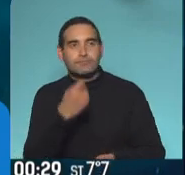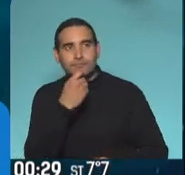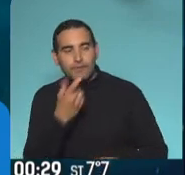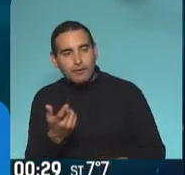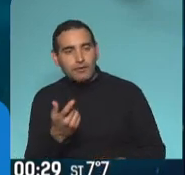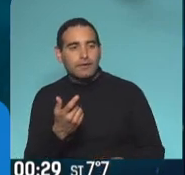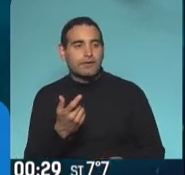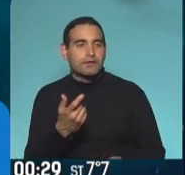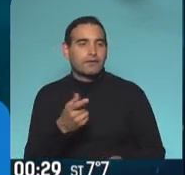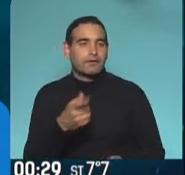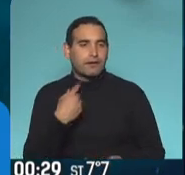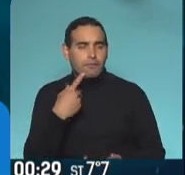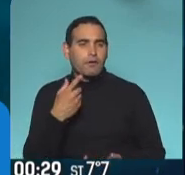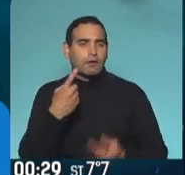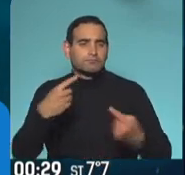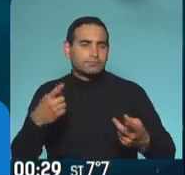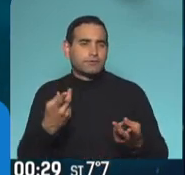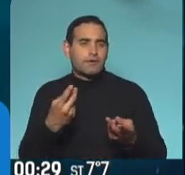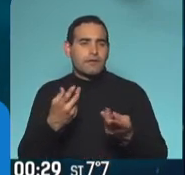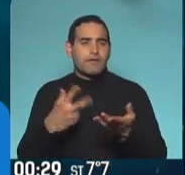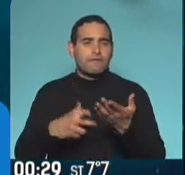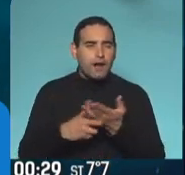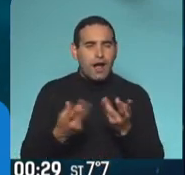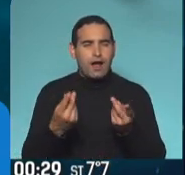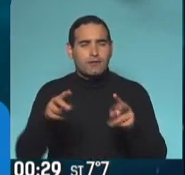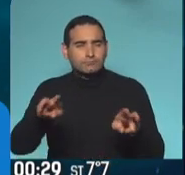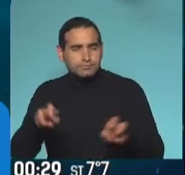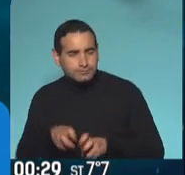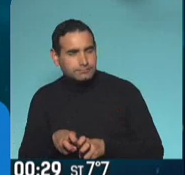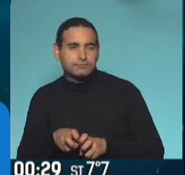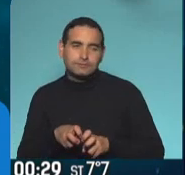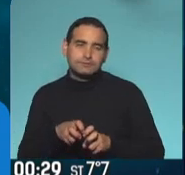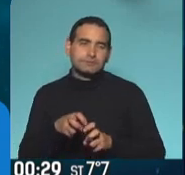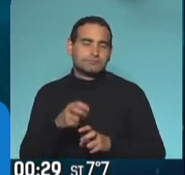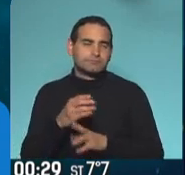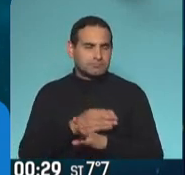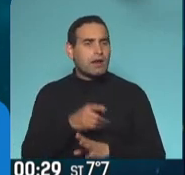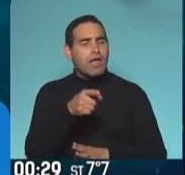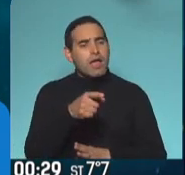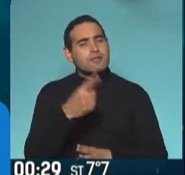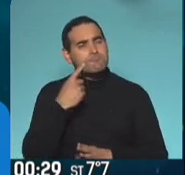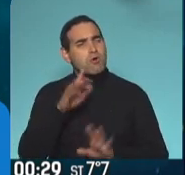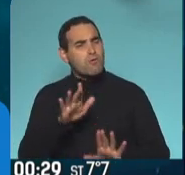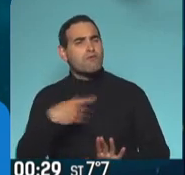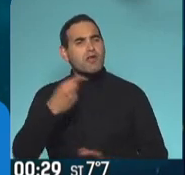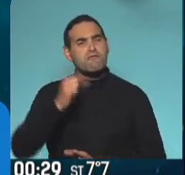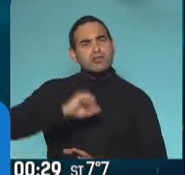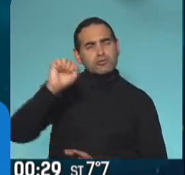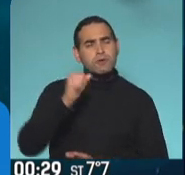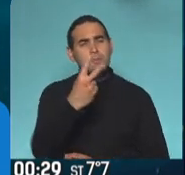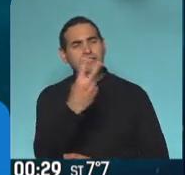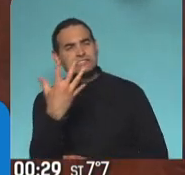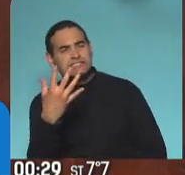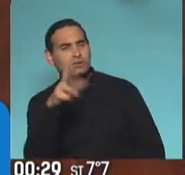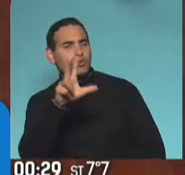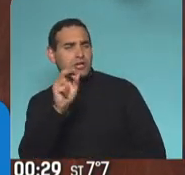relajando más el aspecto fiscal por ahí volviendo a monetizar convalidando diciendo estoy conforme con una inflación del 25 del